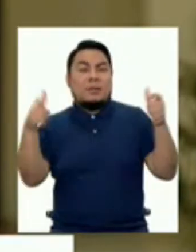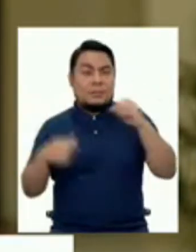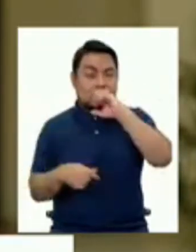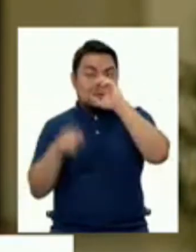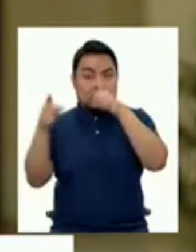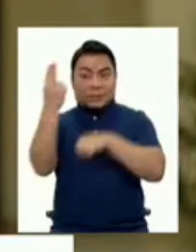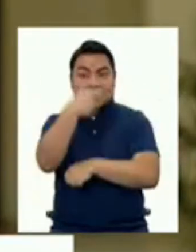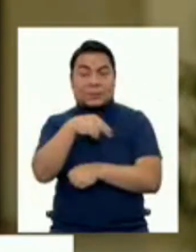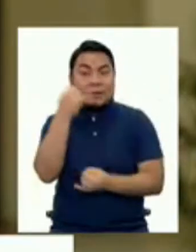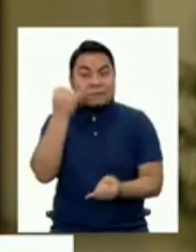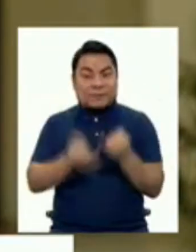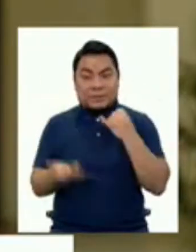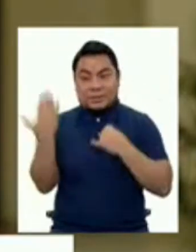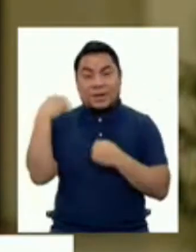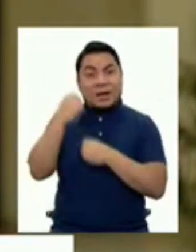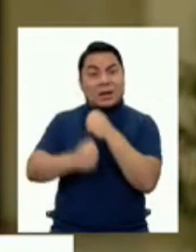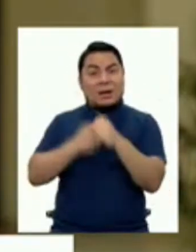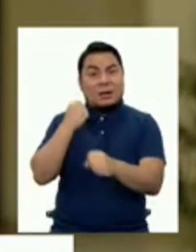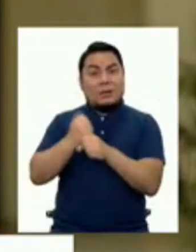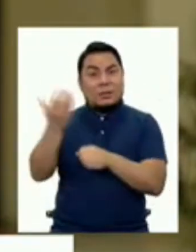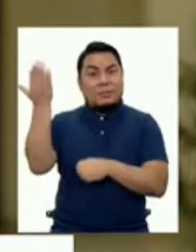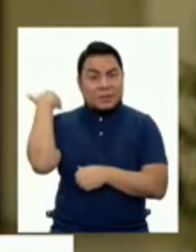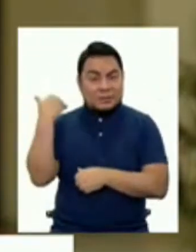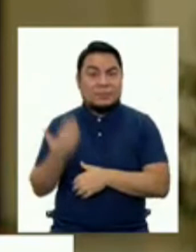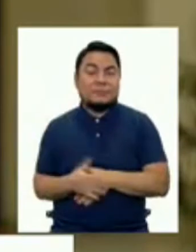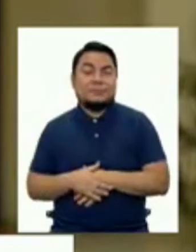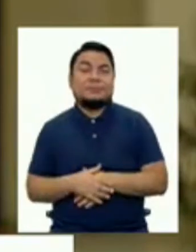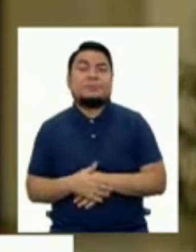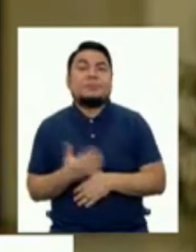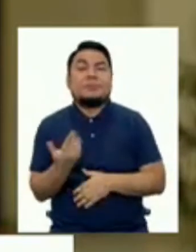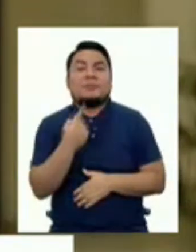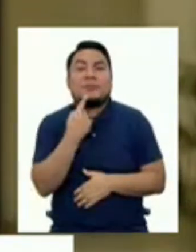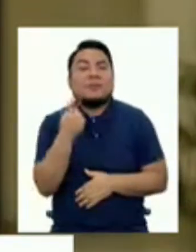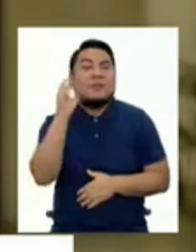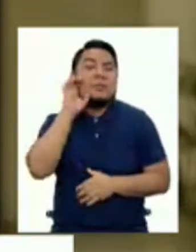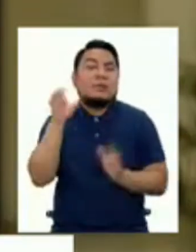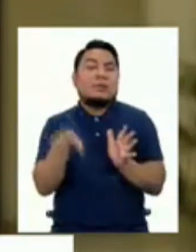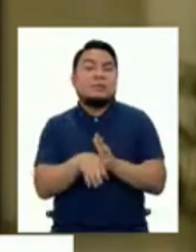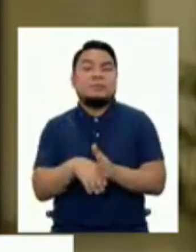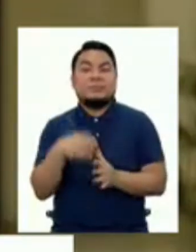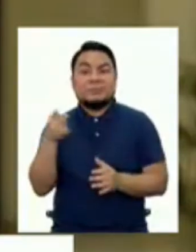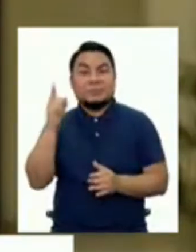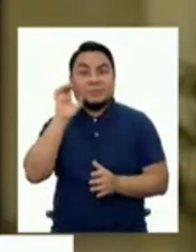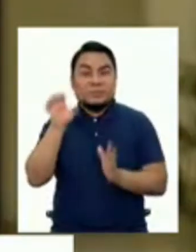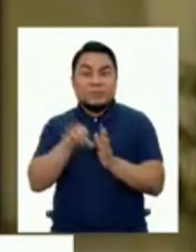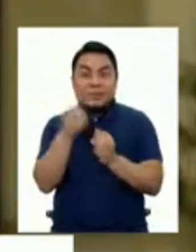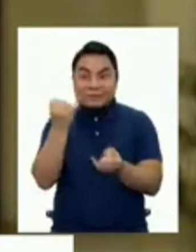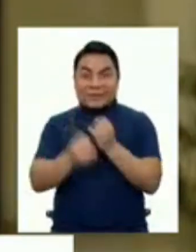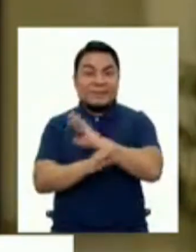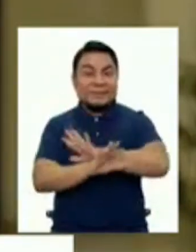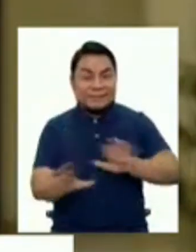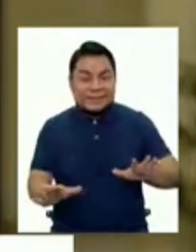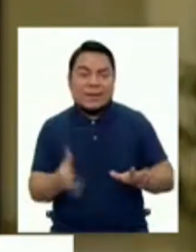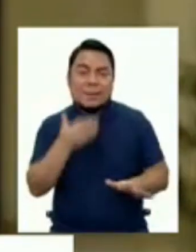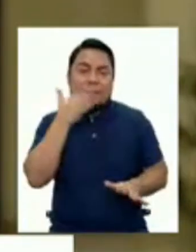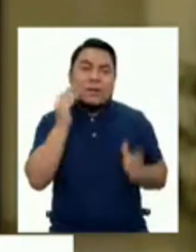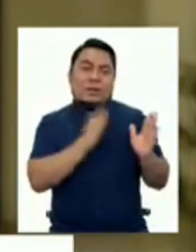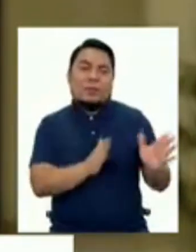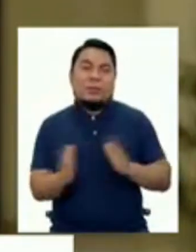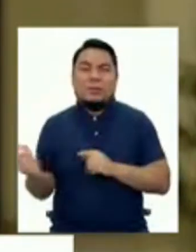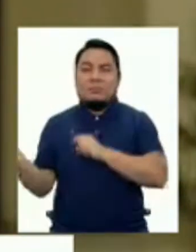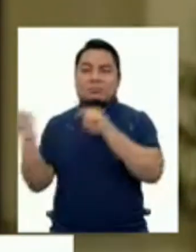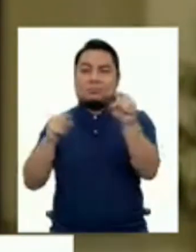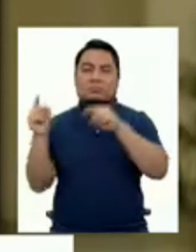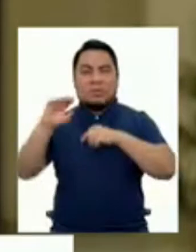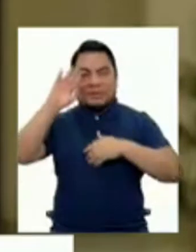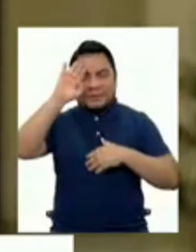debió concluirse ya el año pasado. Imagínense si hubiera estado terminado en servicio, hubiera estado mucho mejor preparado Tacna para